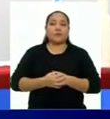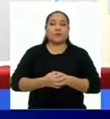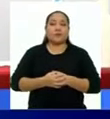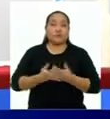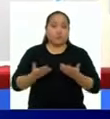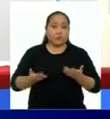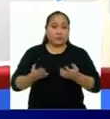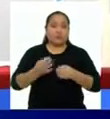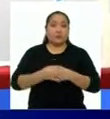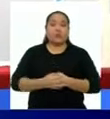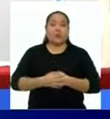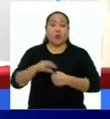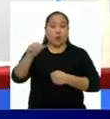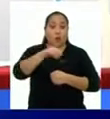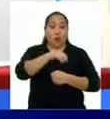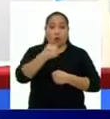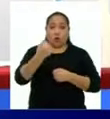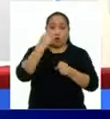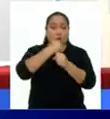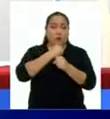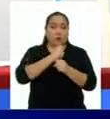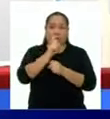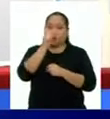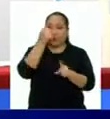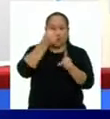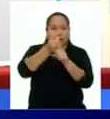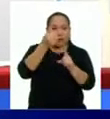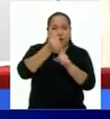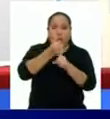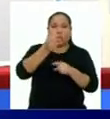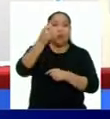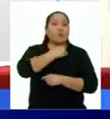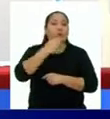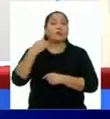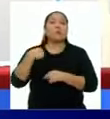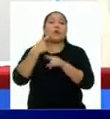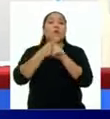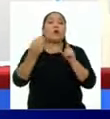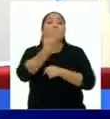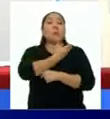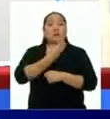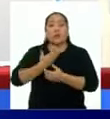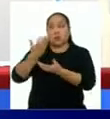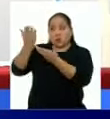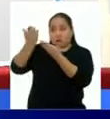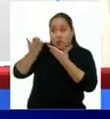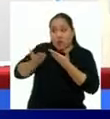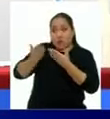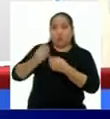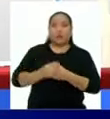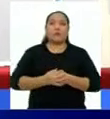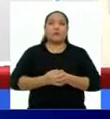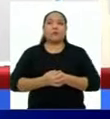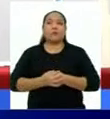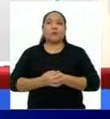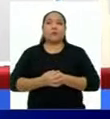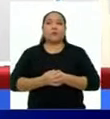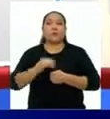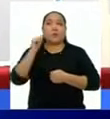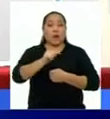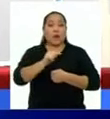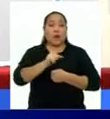Y otra labor que no es propiamente el Ministerio, pero que el Presidente nos ha encomendado es a